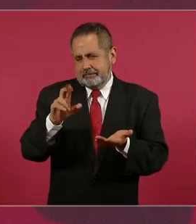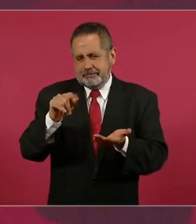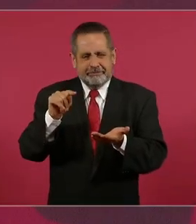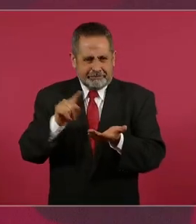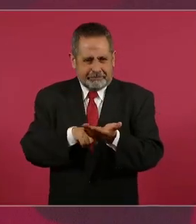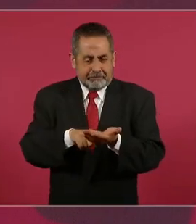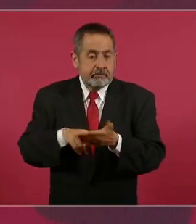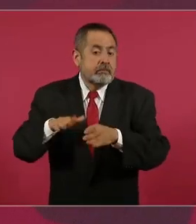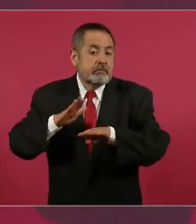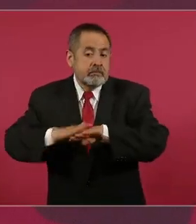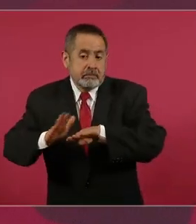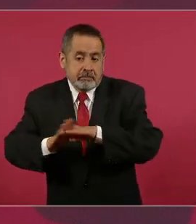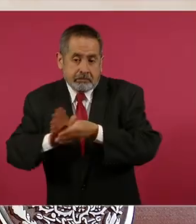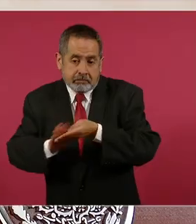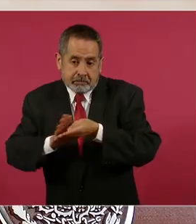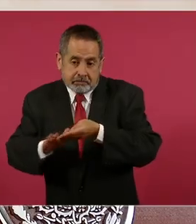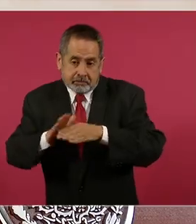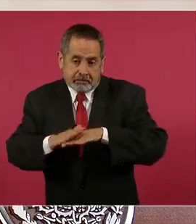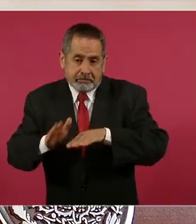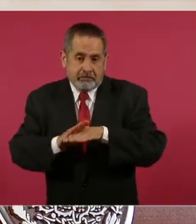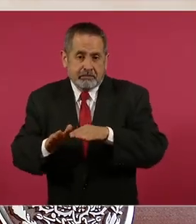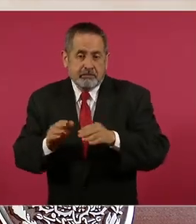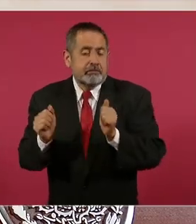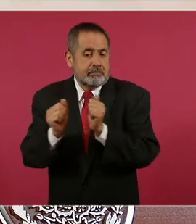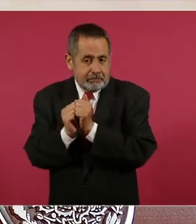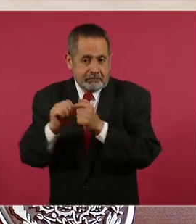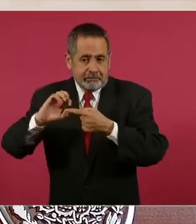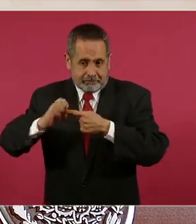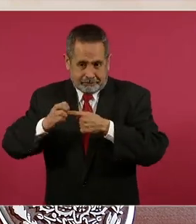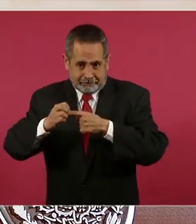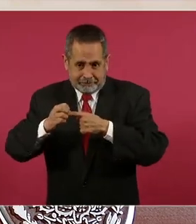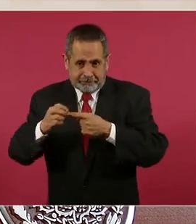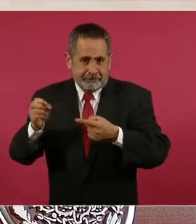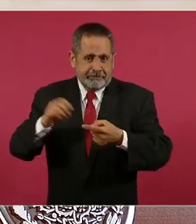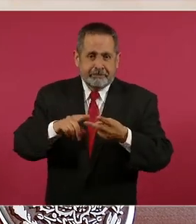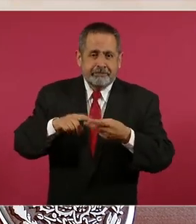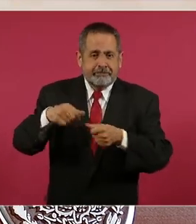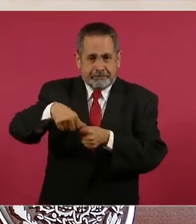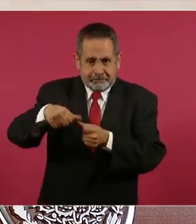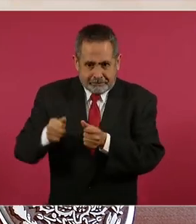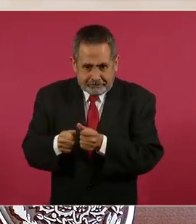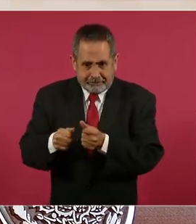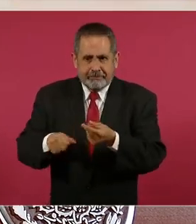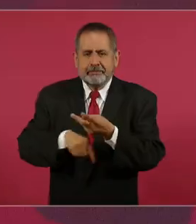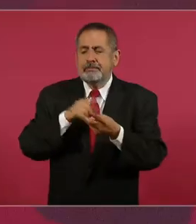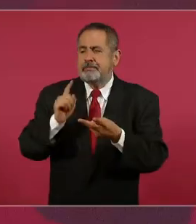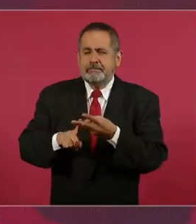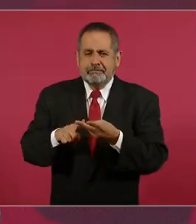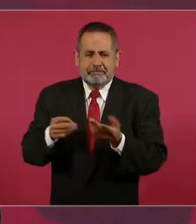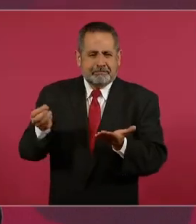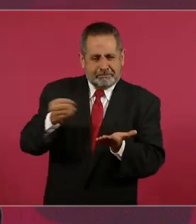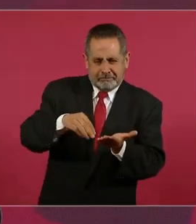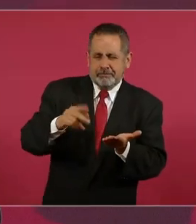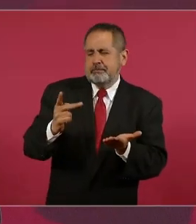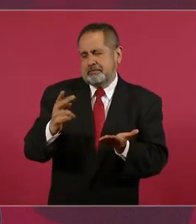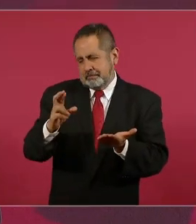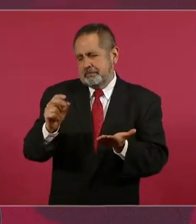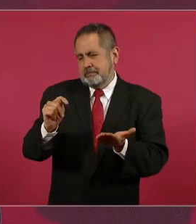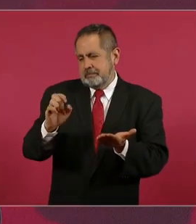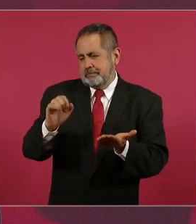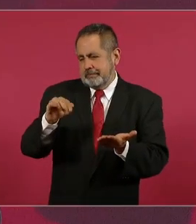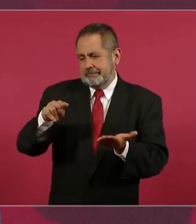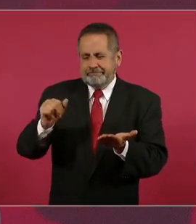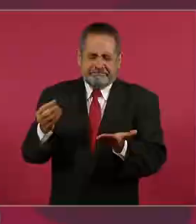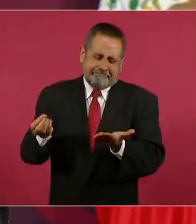El nopal y el frijol, el haba, es proteína.